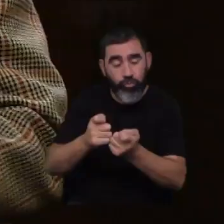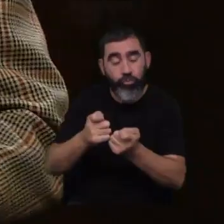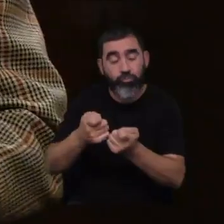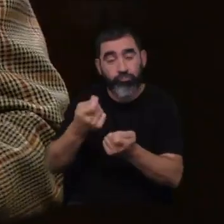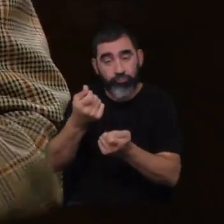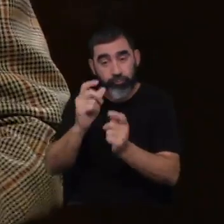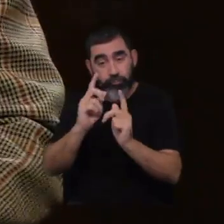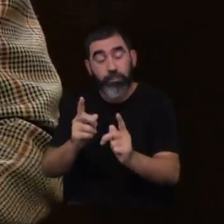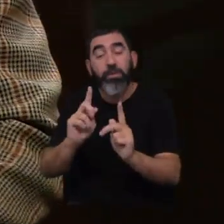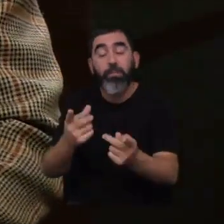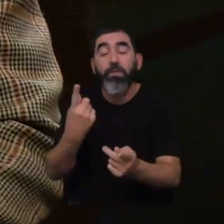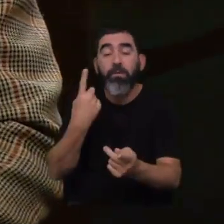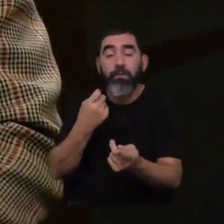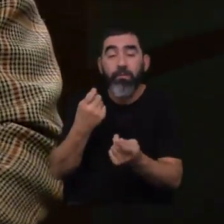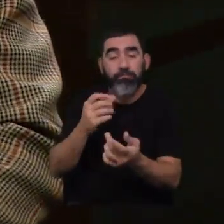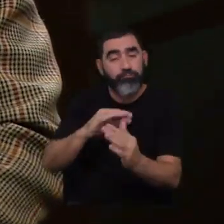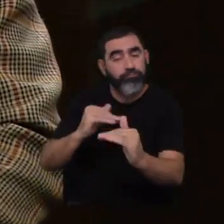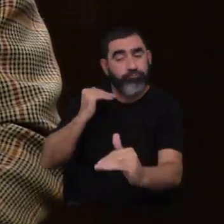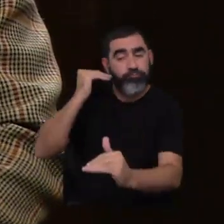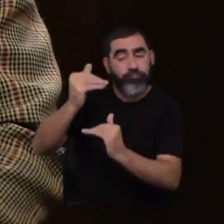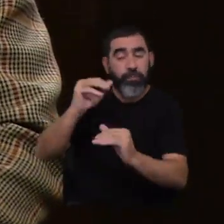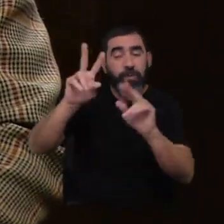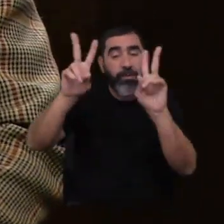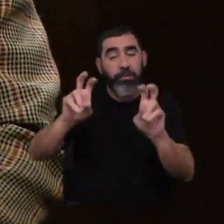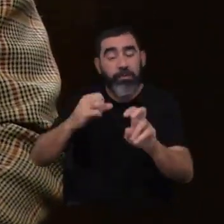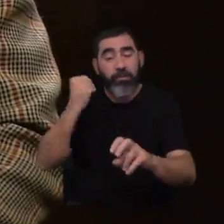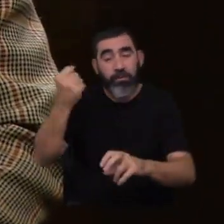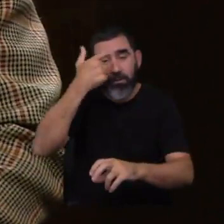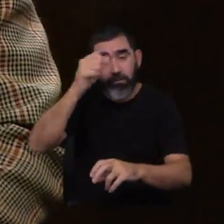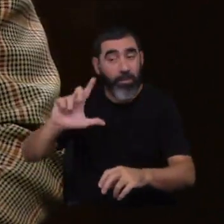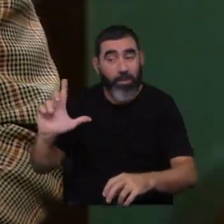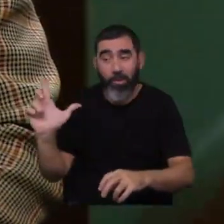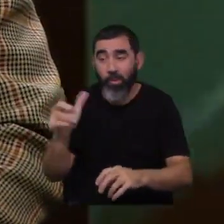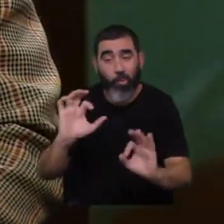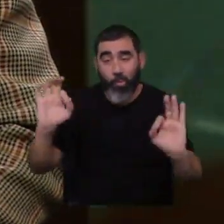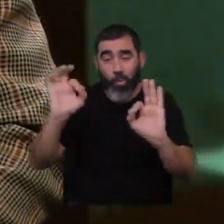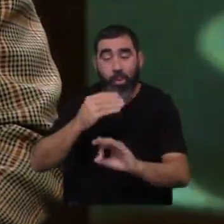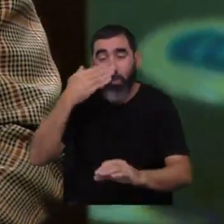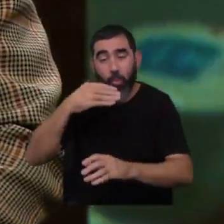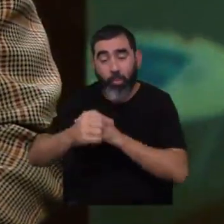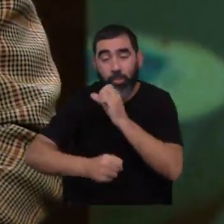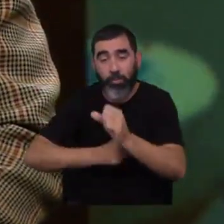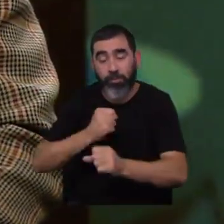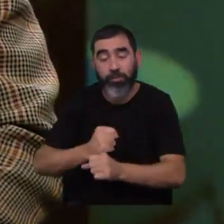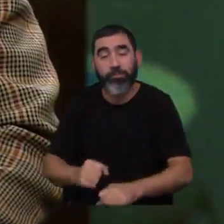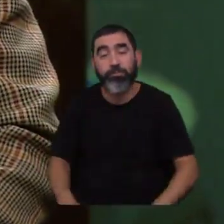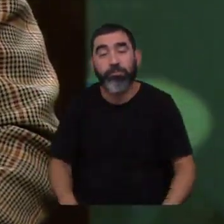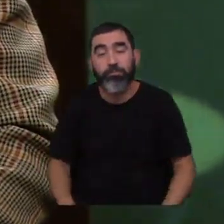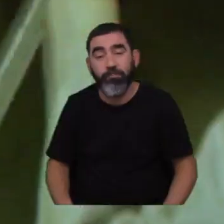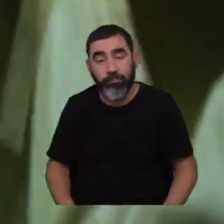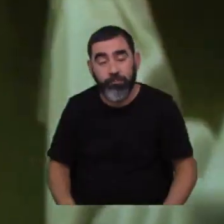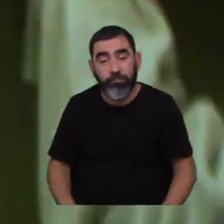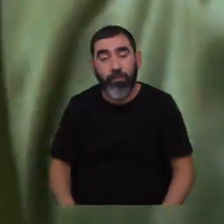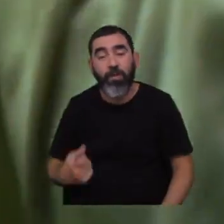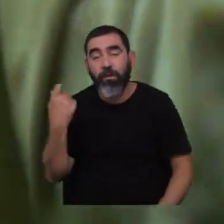integración, también, digamos, darle una jerarquía a la temática que no la ha tenido en los últimos años. Claro, porque hay demanda